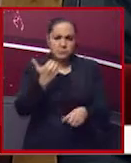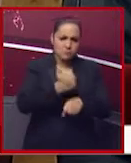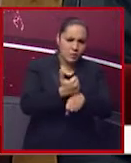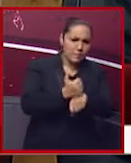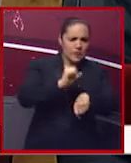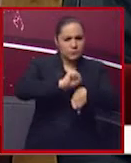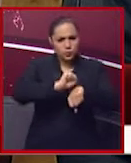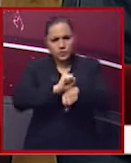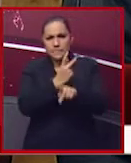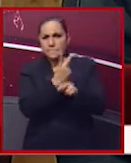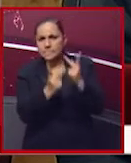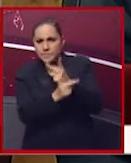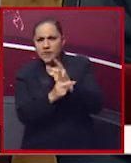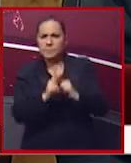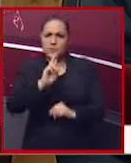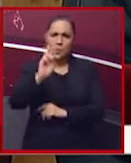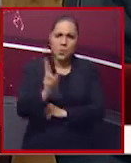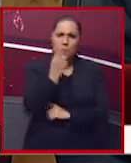Va